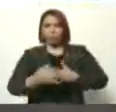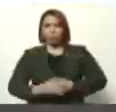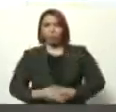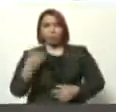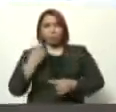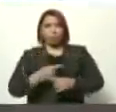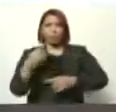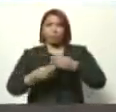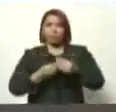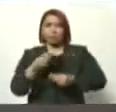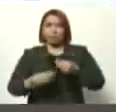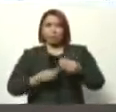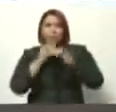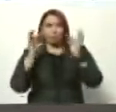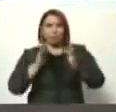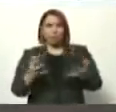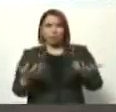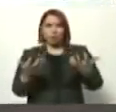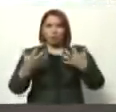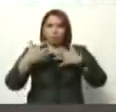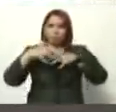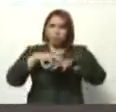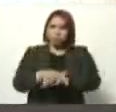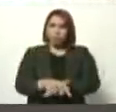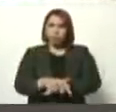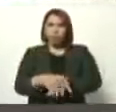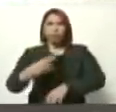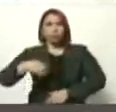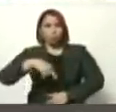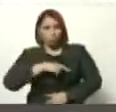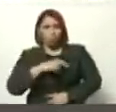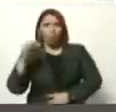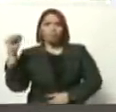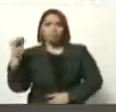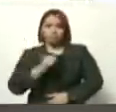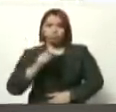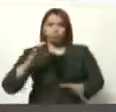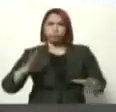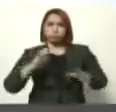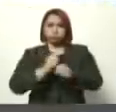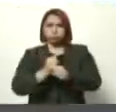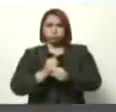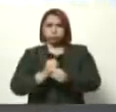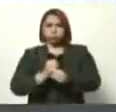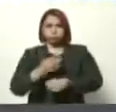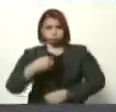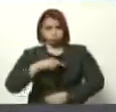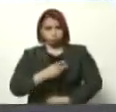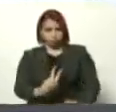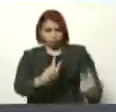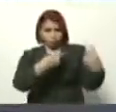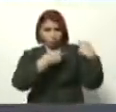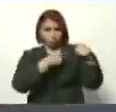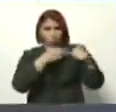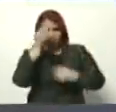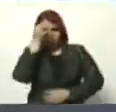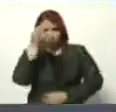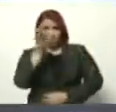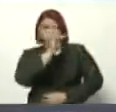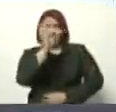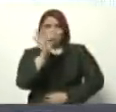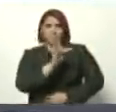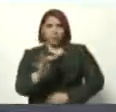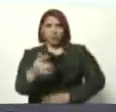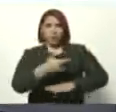hacerse de forma articulada. Nosotros sí creemos, y como responsable que en el Consejo Federal de Gobierno, aquí